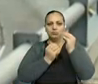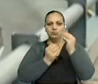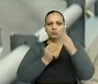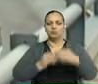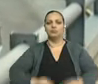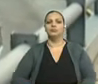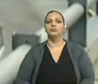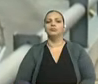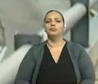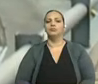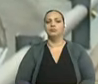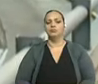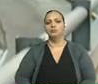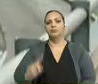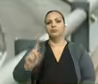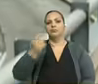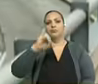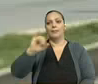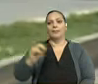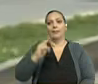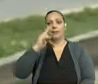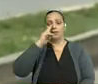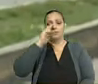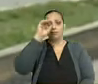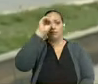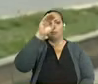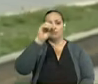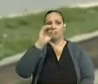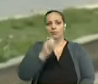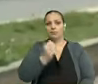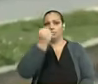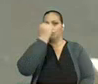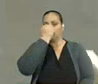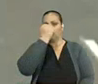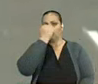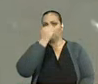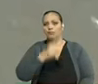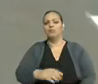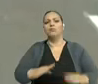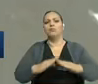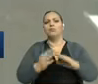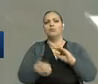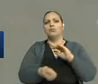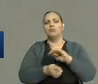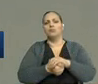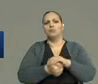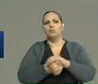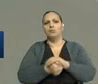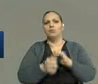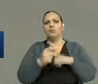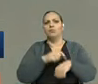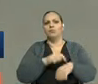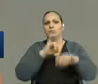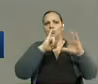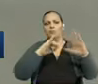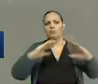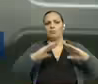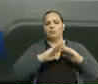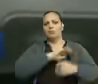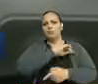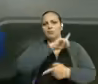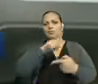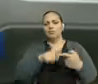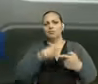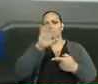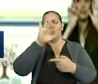partir de esta fecha, dentro del semáforo en rojo, el horario del toque de queda cambia desde las 18 horas hasta las 5